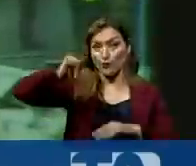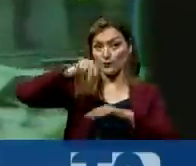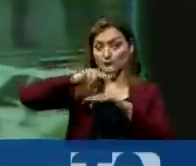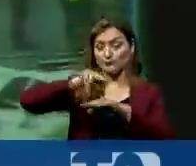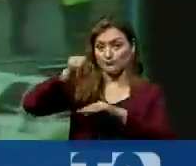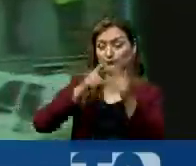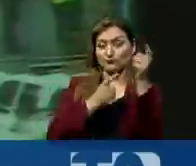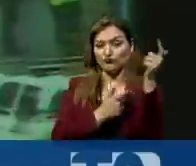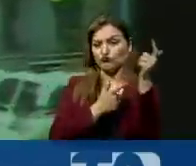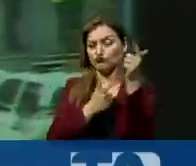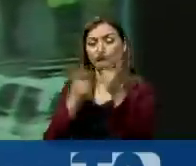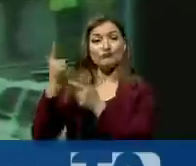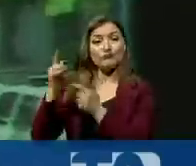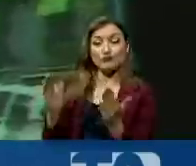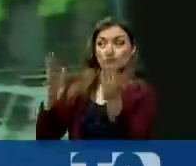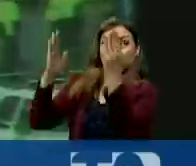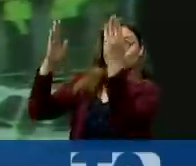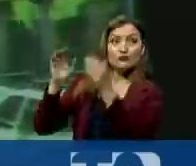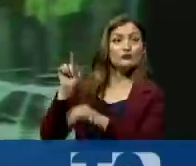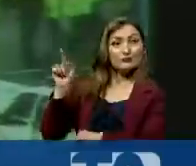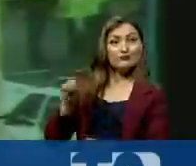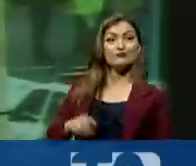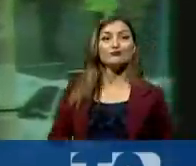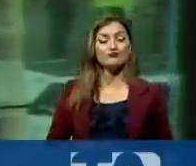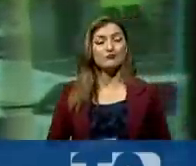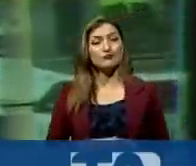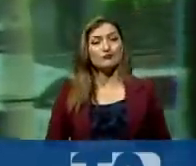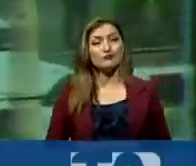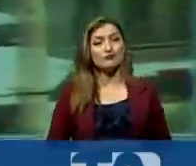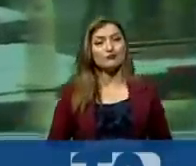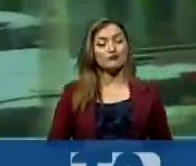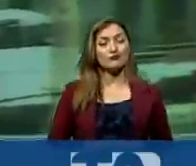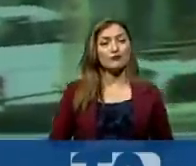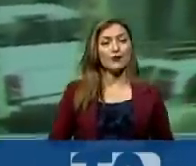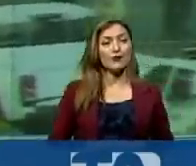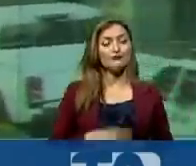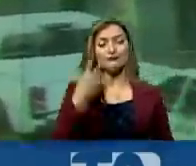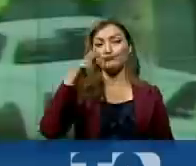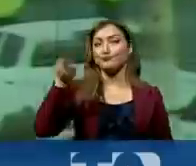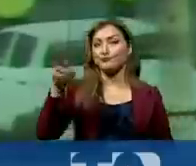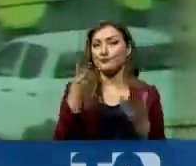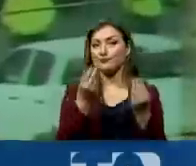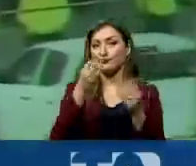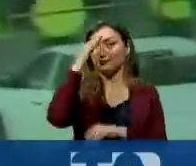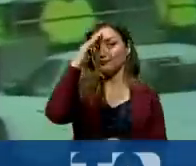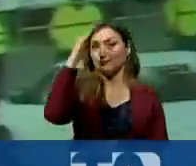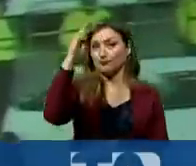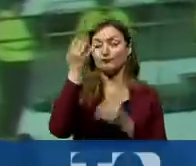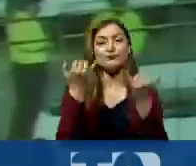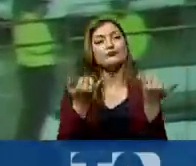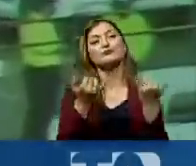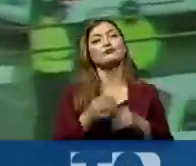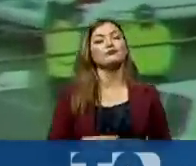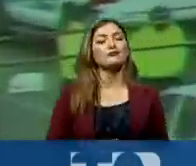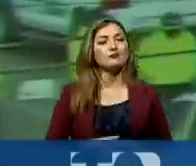debido a la unidad de flagrancia y este fuerte contingente policial ustedes ya lo están viendo en imágenes a esta